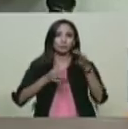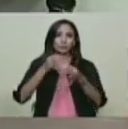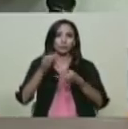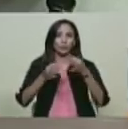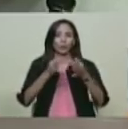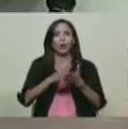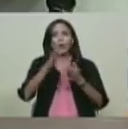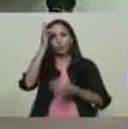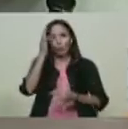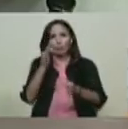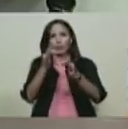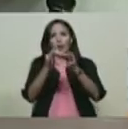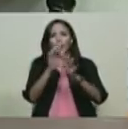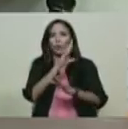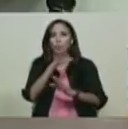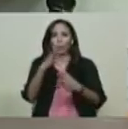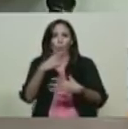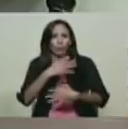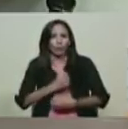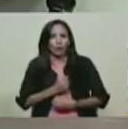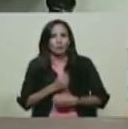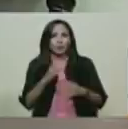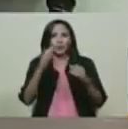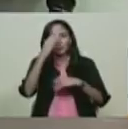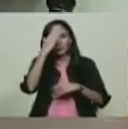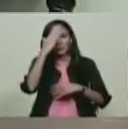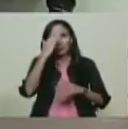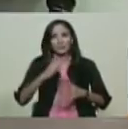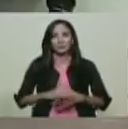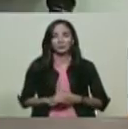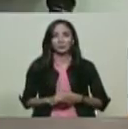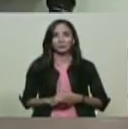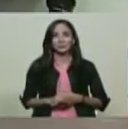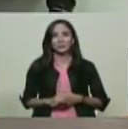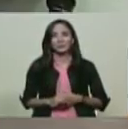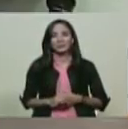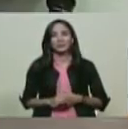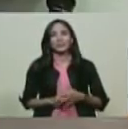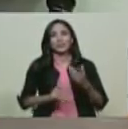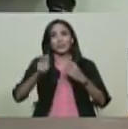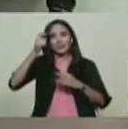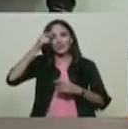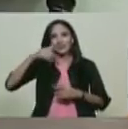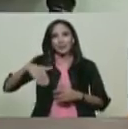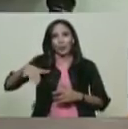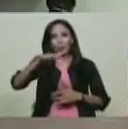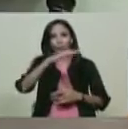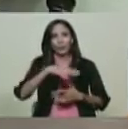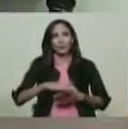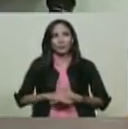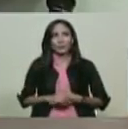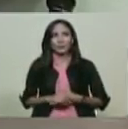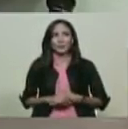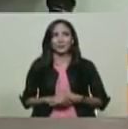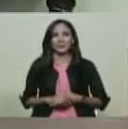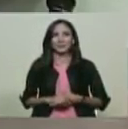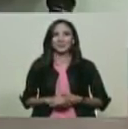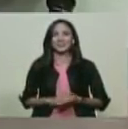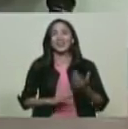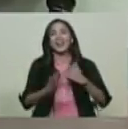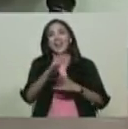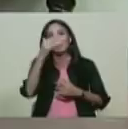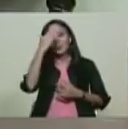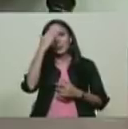fe, la seguridad de que la mayoría de nuestro pueblo va a incorporarse, nuestra juventud ya se